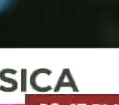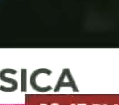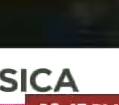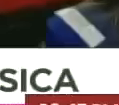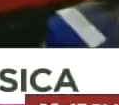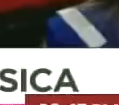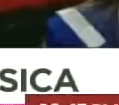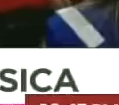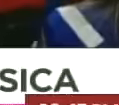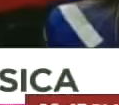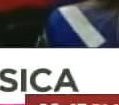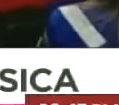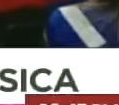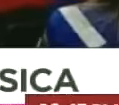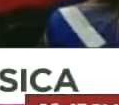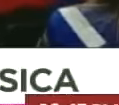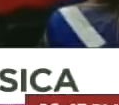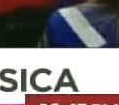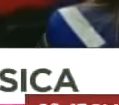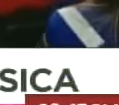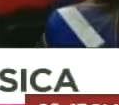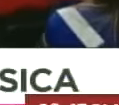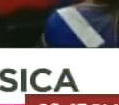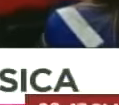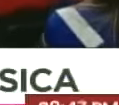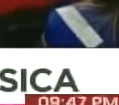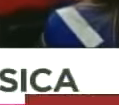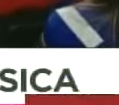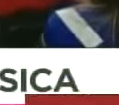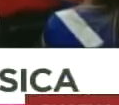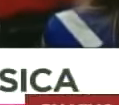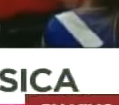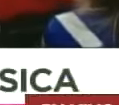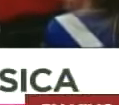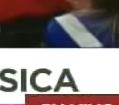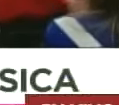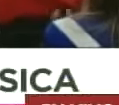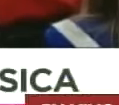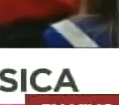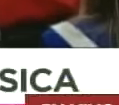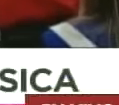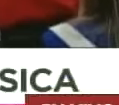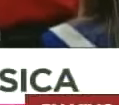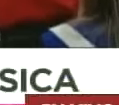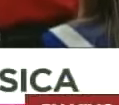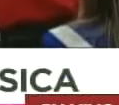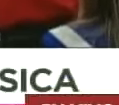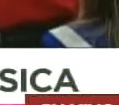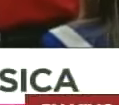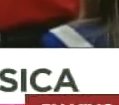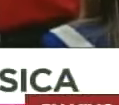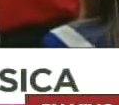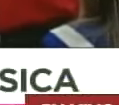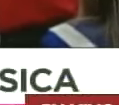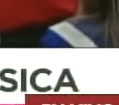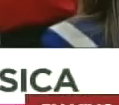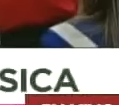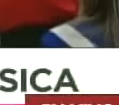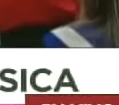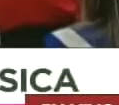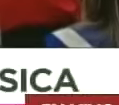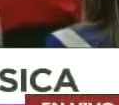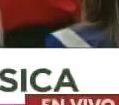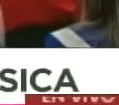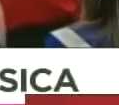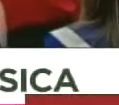¡Factor M! ¡Bravo! Y ahora del Zulia de Maracaibo,